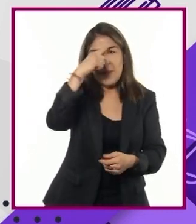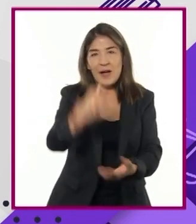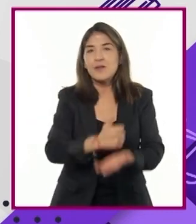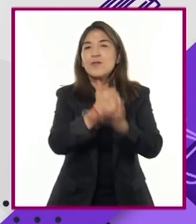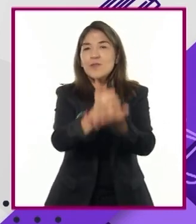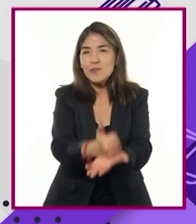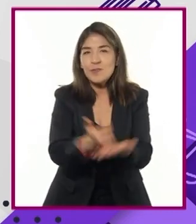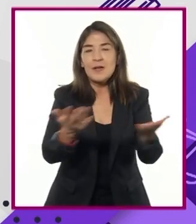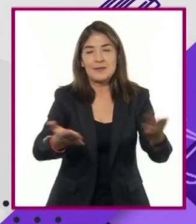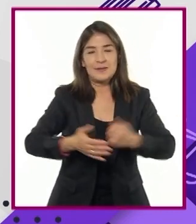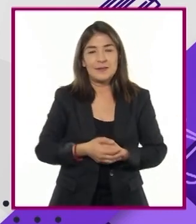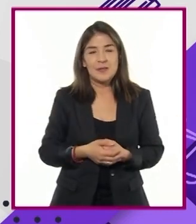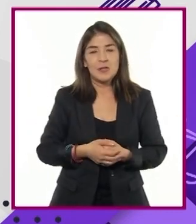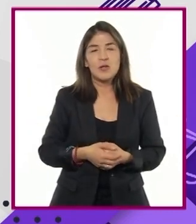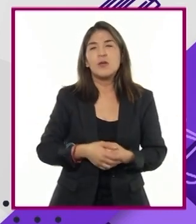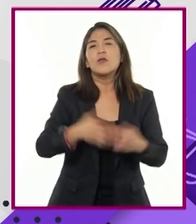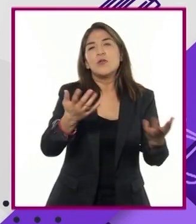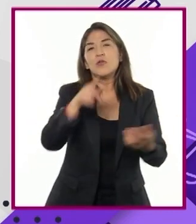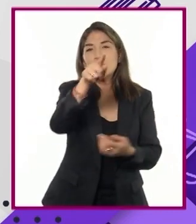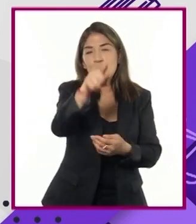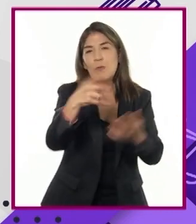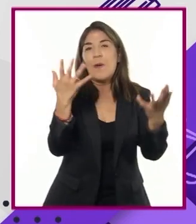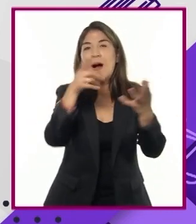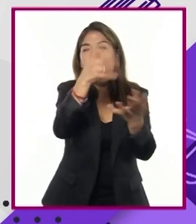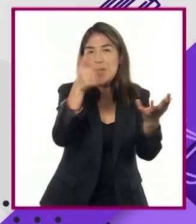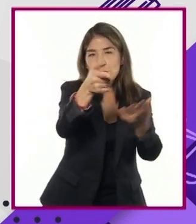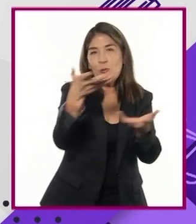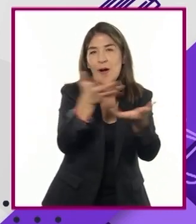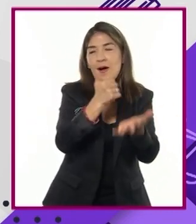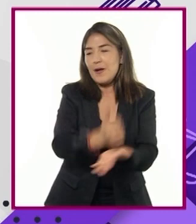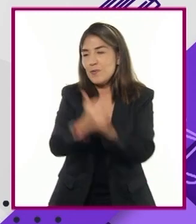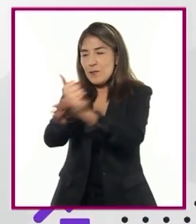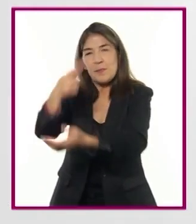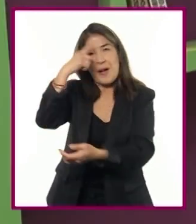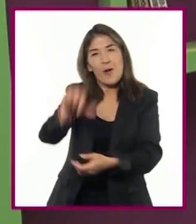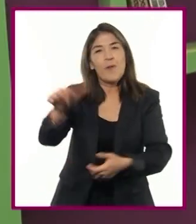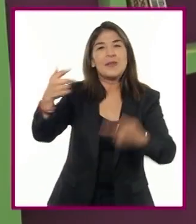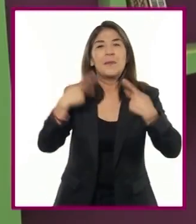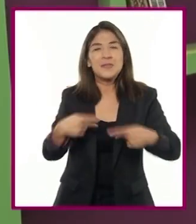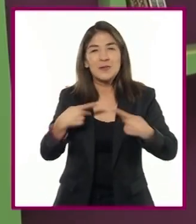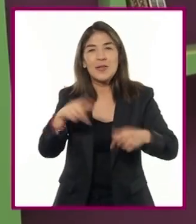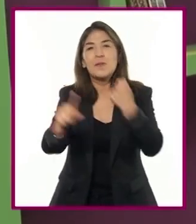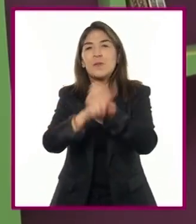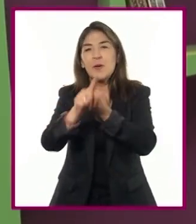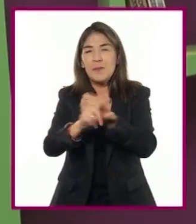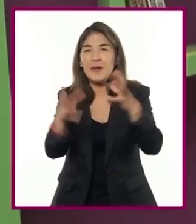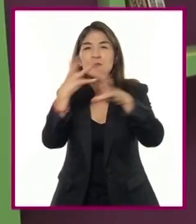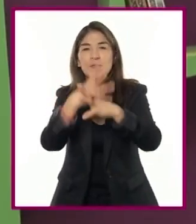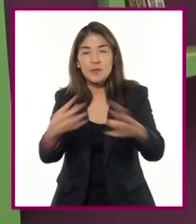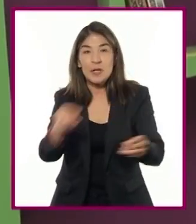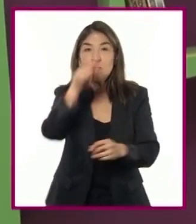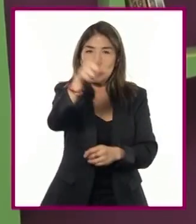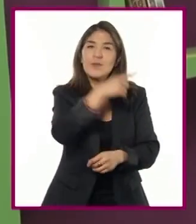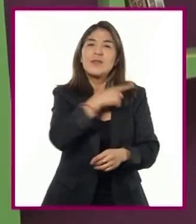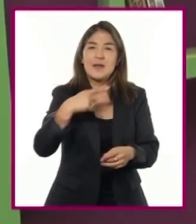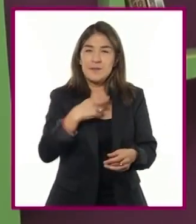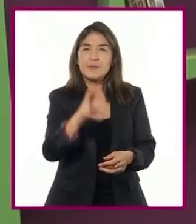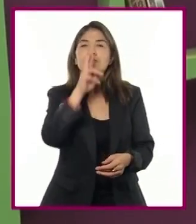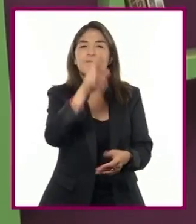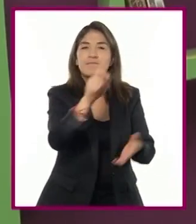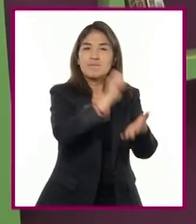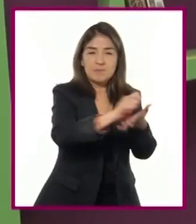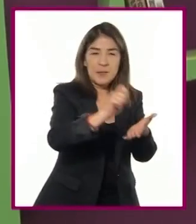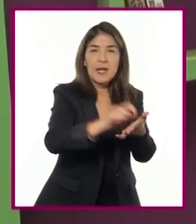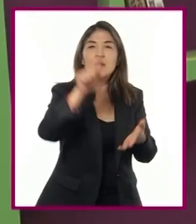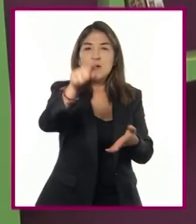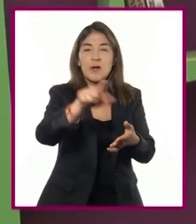¿En qué casos han mediado para que otros resuelvan un conflicto? Cuando terminen de responder estas preguntas, analícenlas